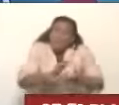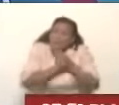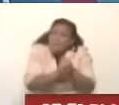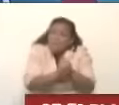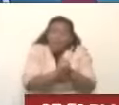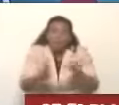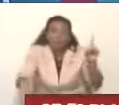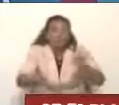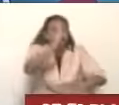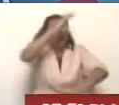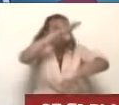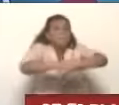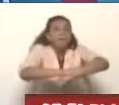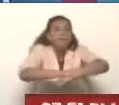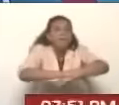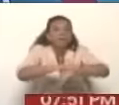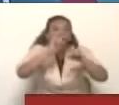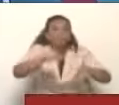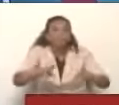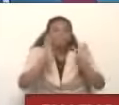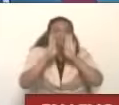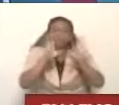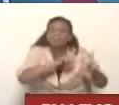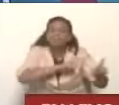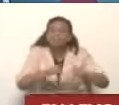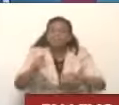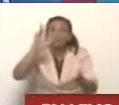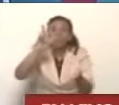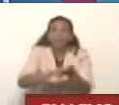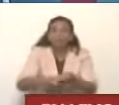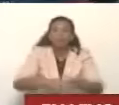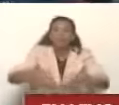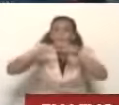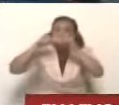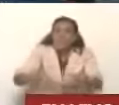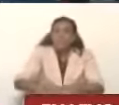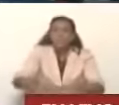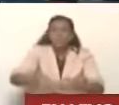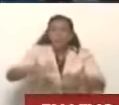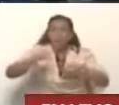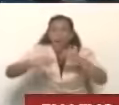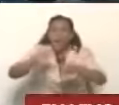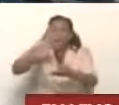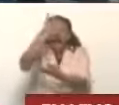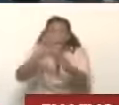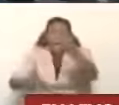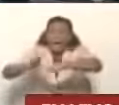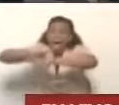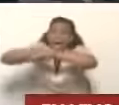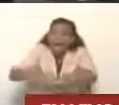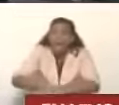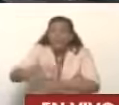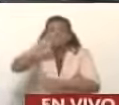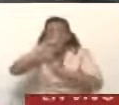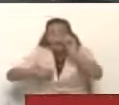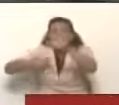capturé, están presos, convictos, confesos, y caerá todo el peso de la ley sobre ellos, sobre sus